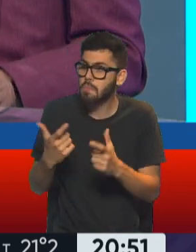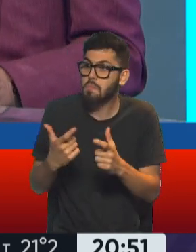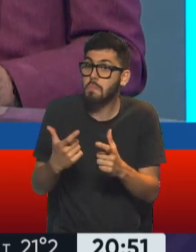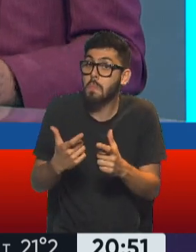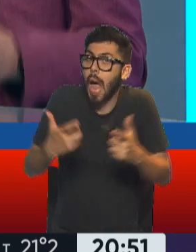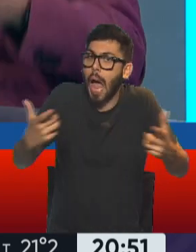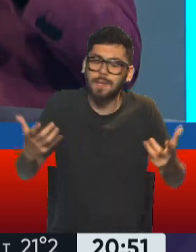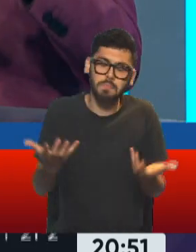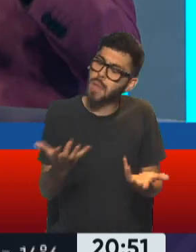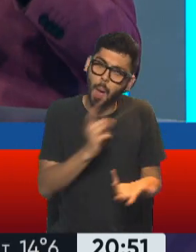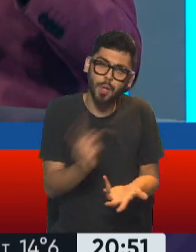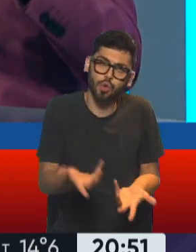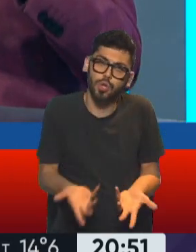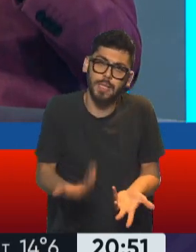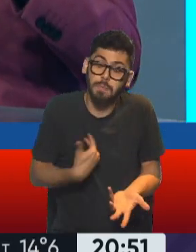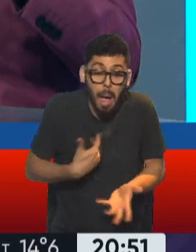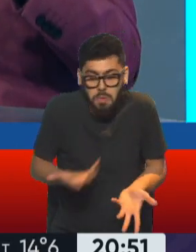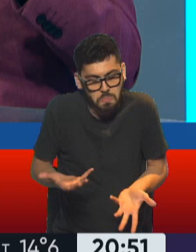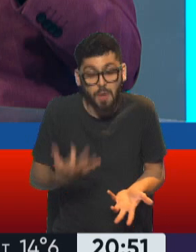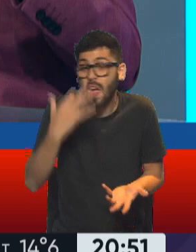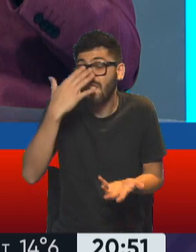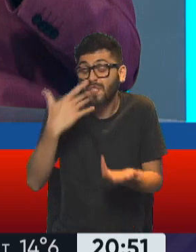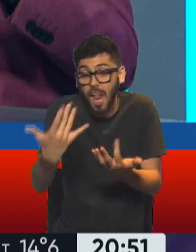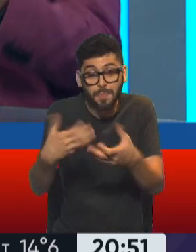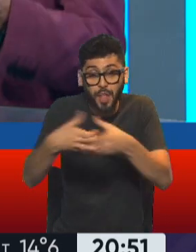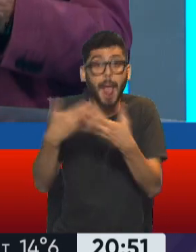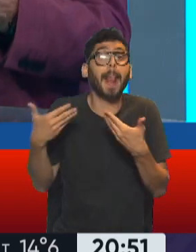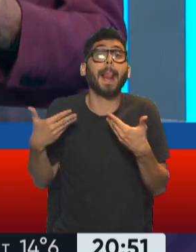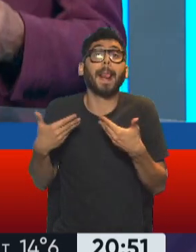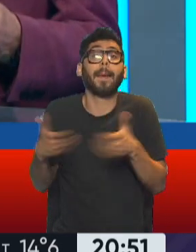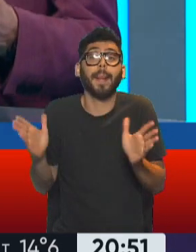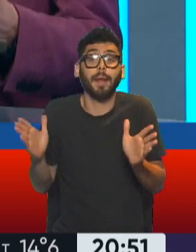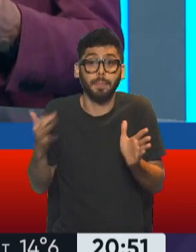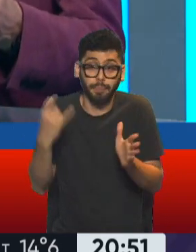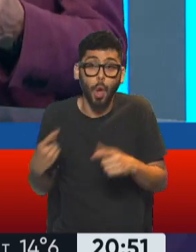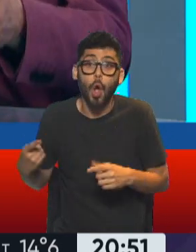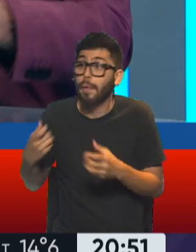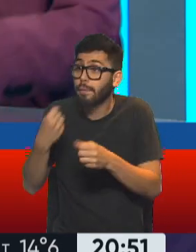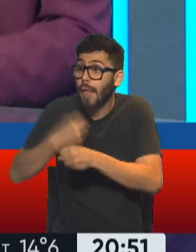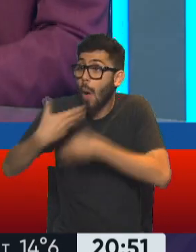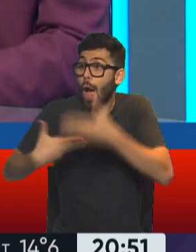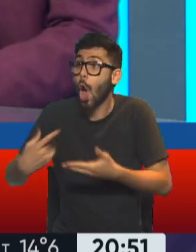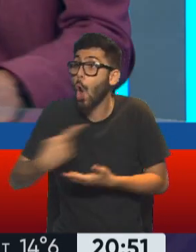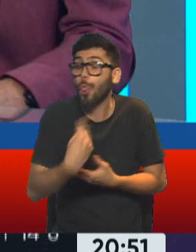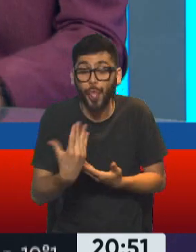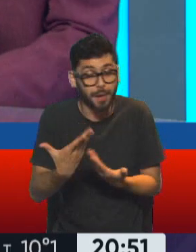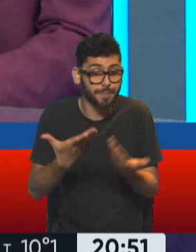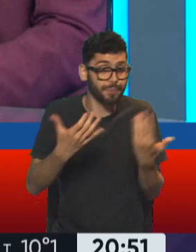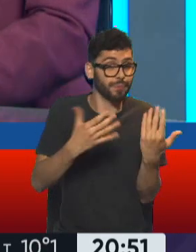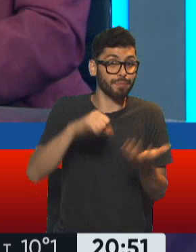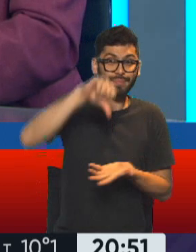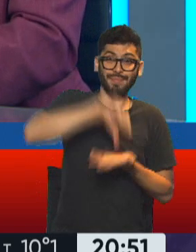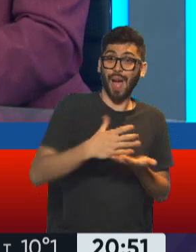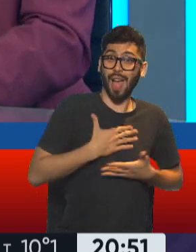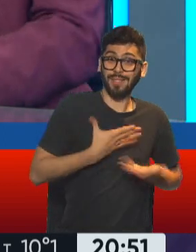porque finalmente los libertarios son los que trabajan contra la repubblica los libertarios son los que